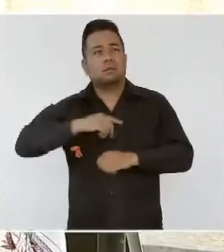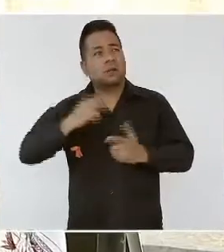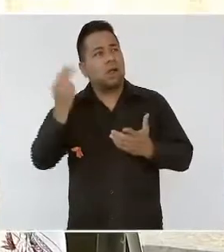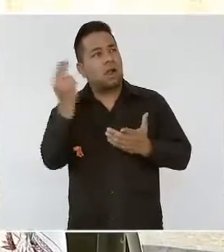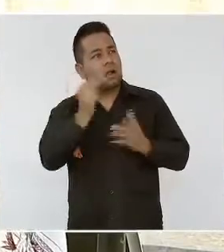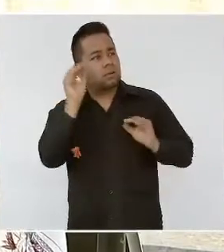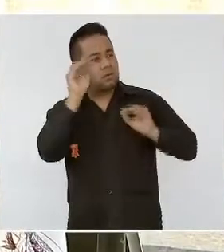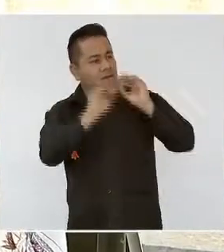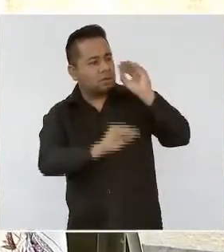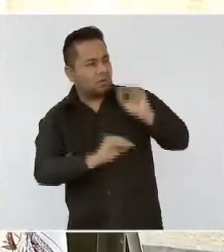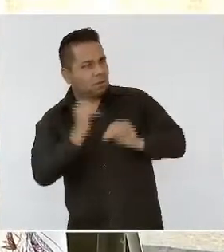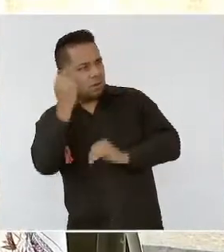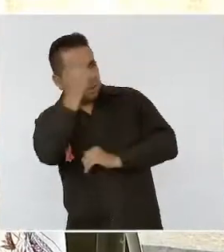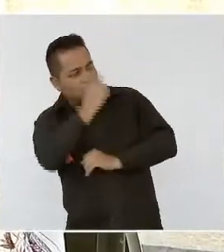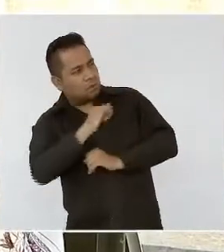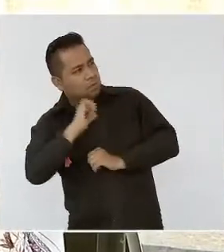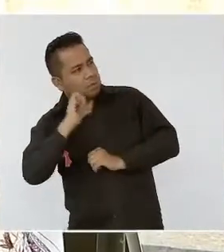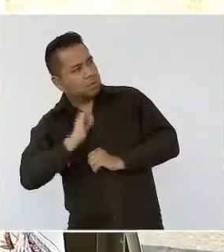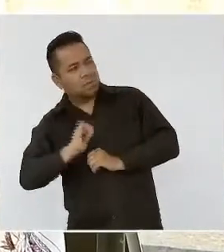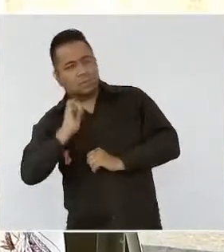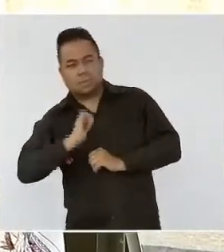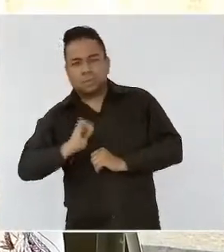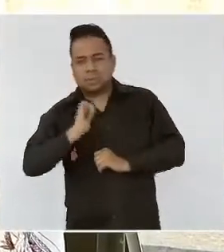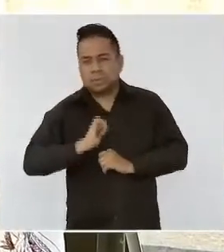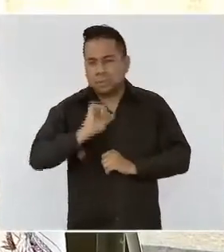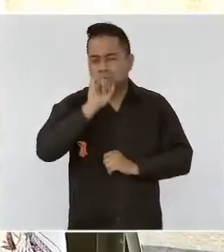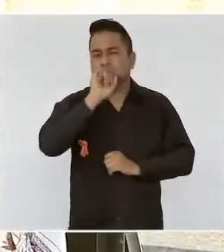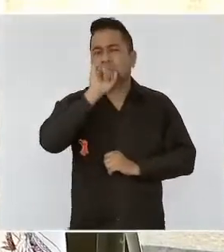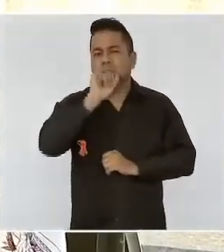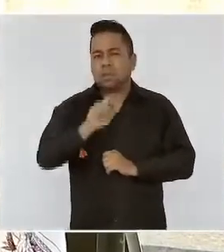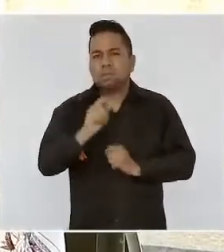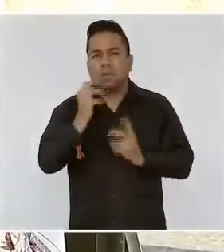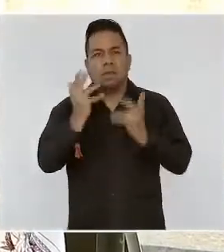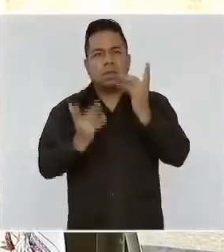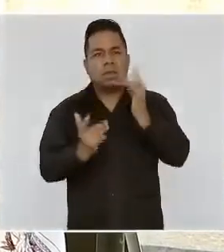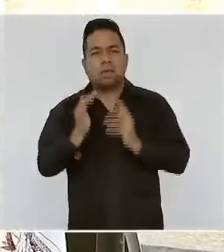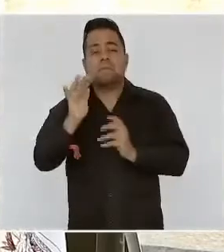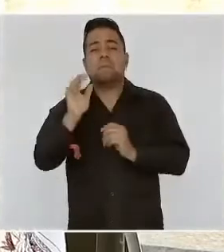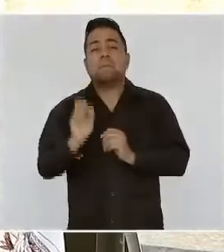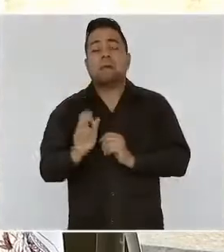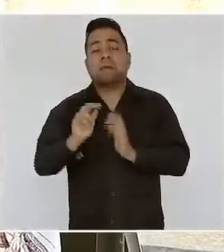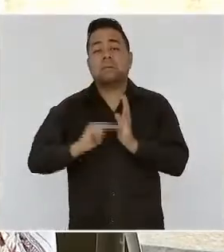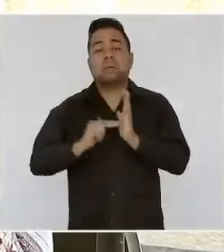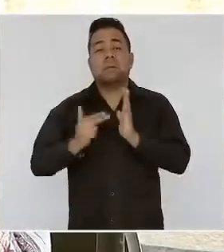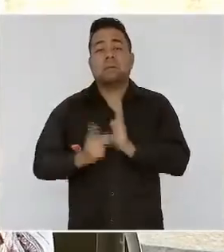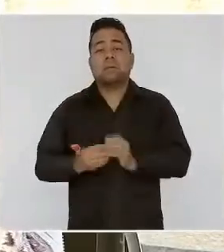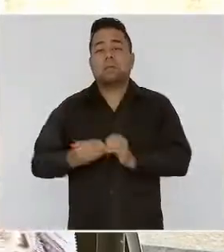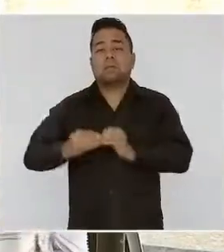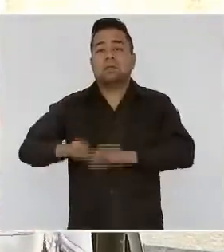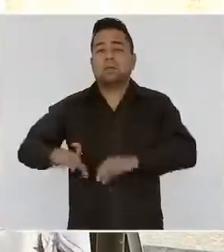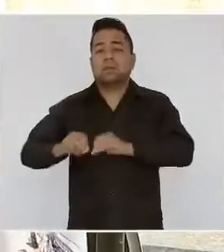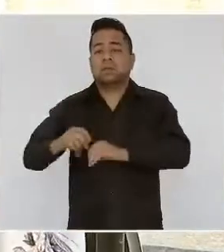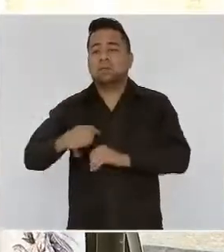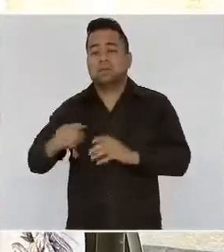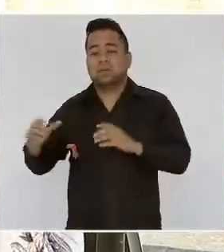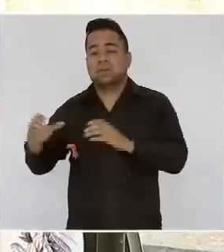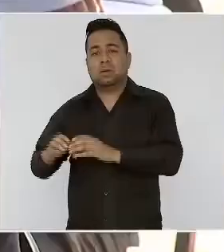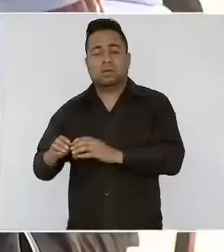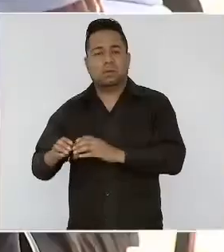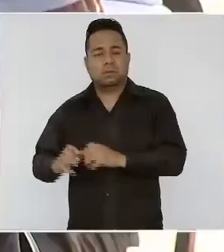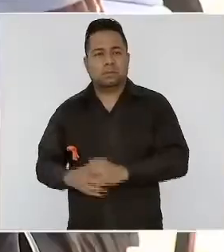trazan caras antiguas e instrumentos perdidos de mi pueblo.